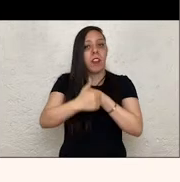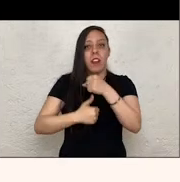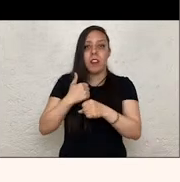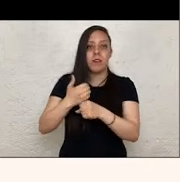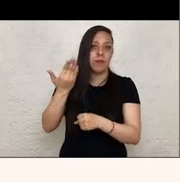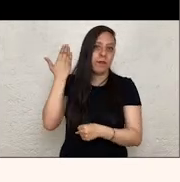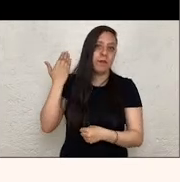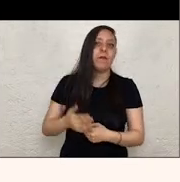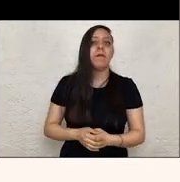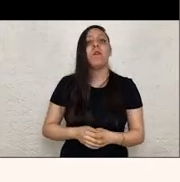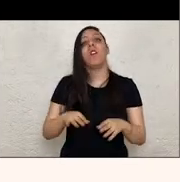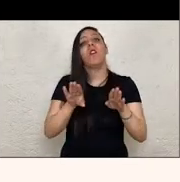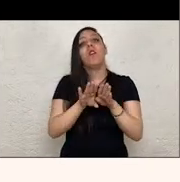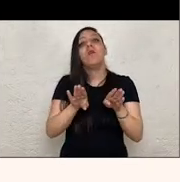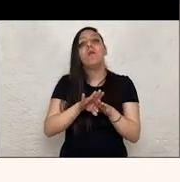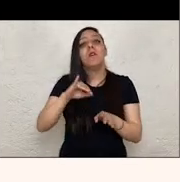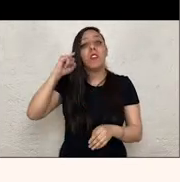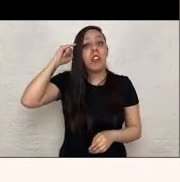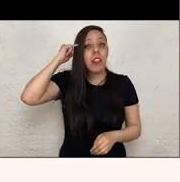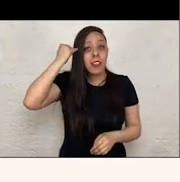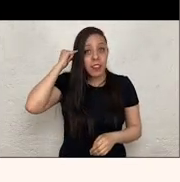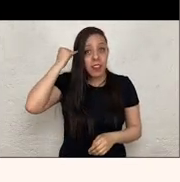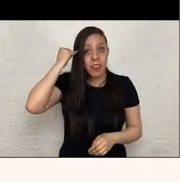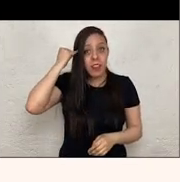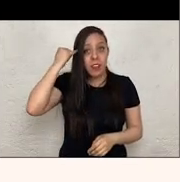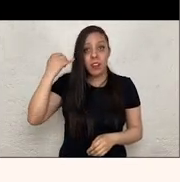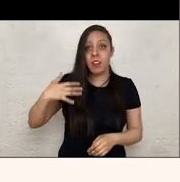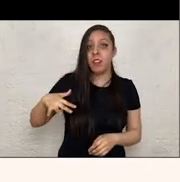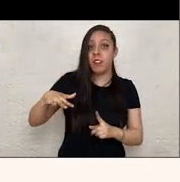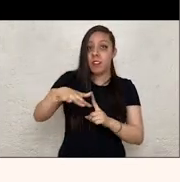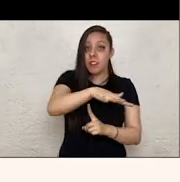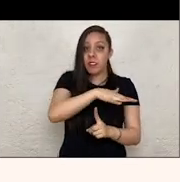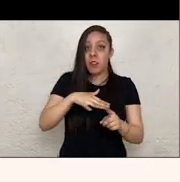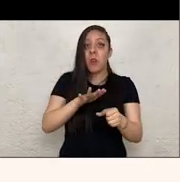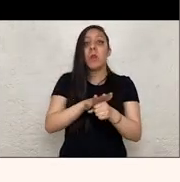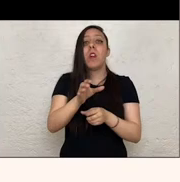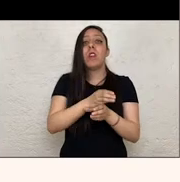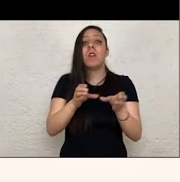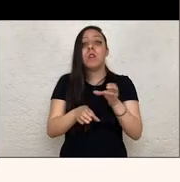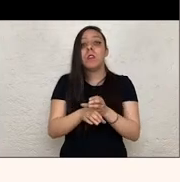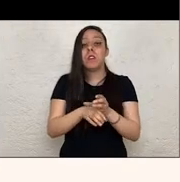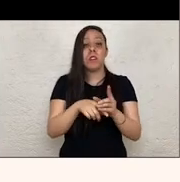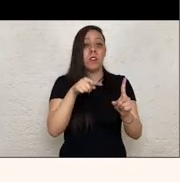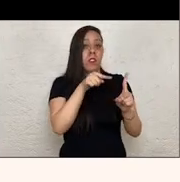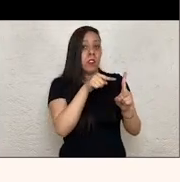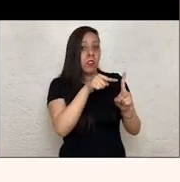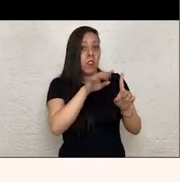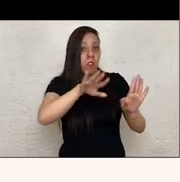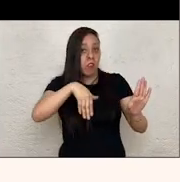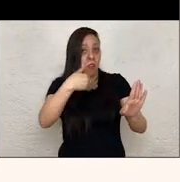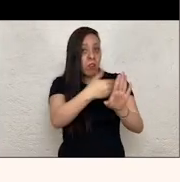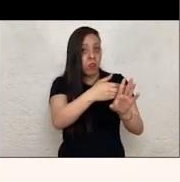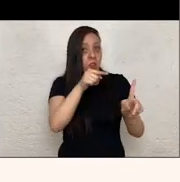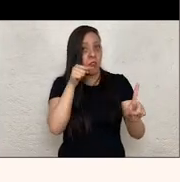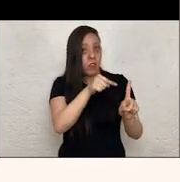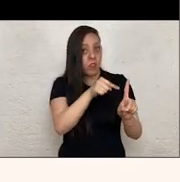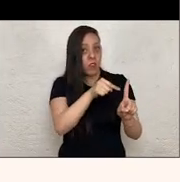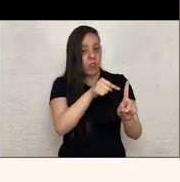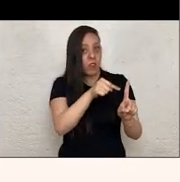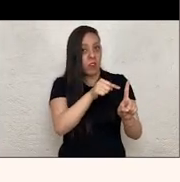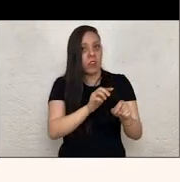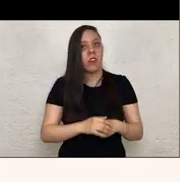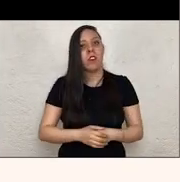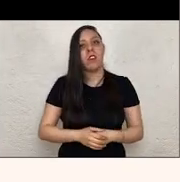aquel tiempo. Es decir, los indígenas que la rodeaban, ¿qué pensaban ellos de ella?